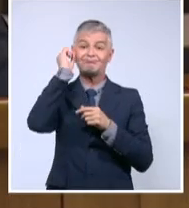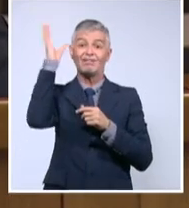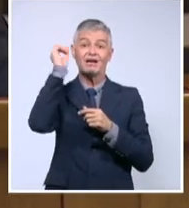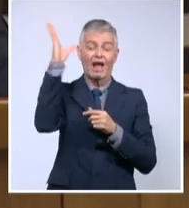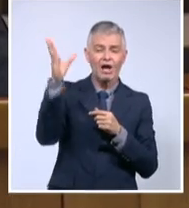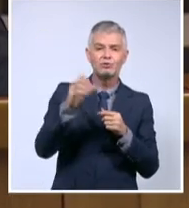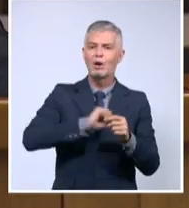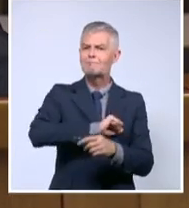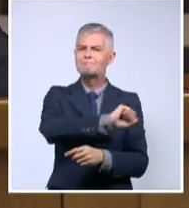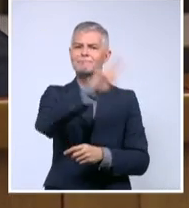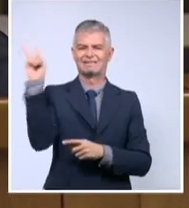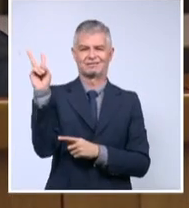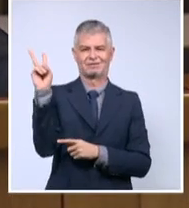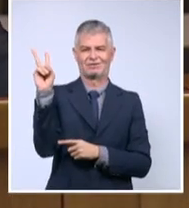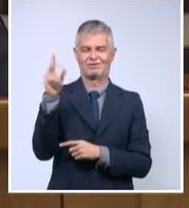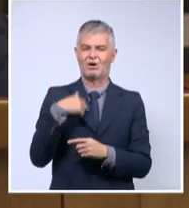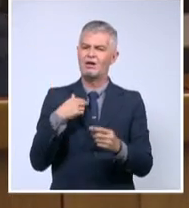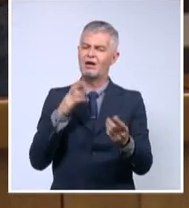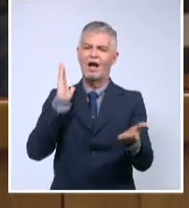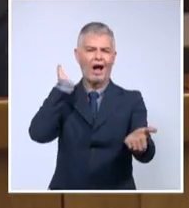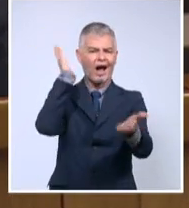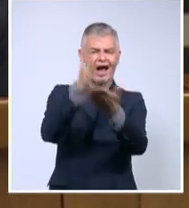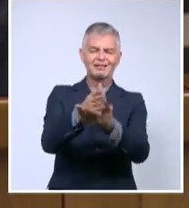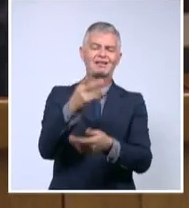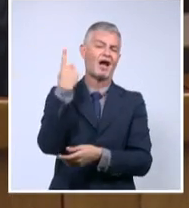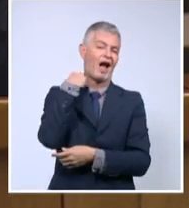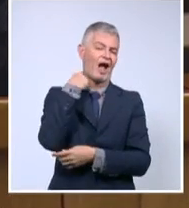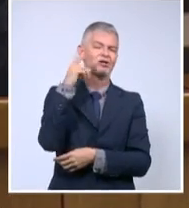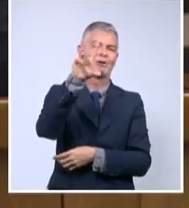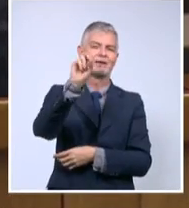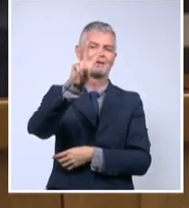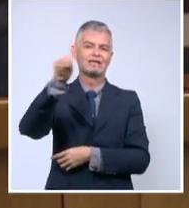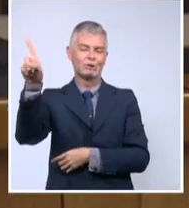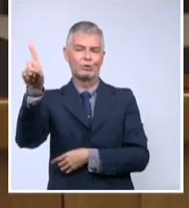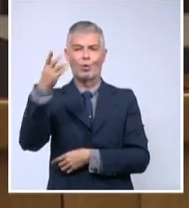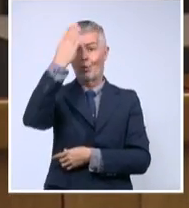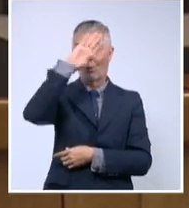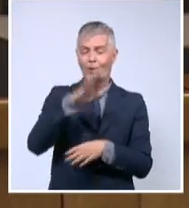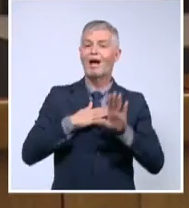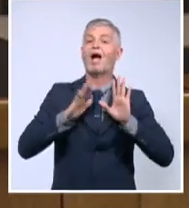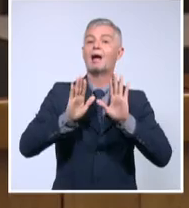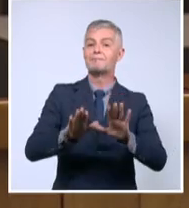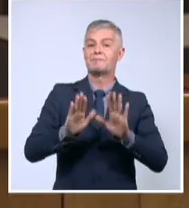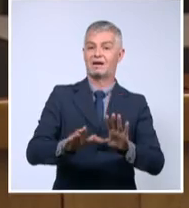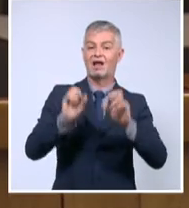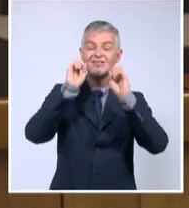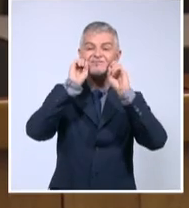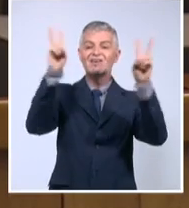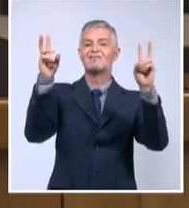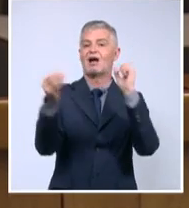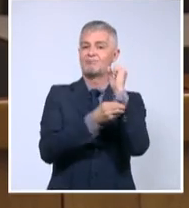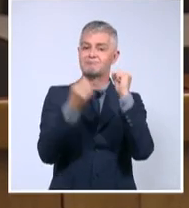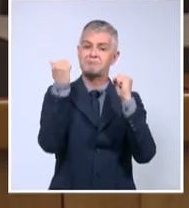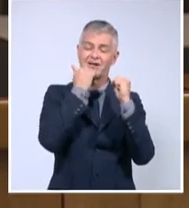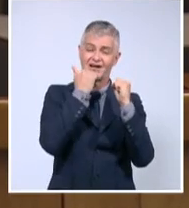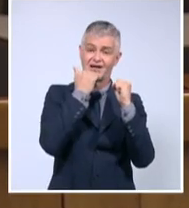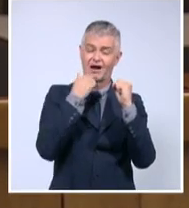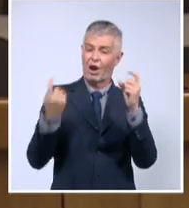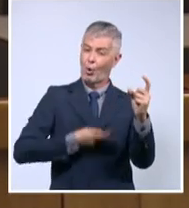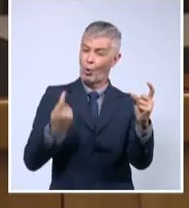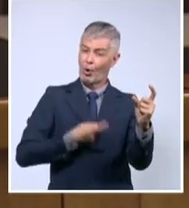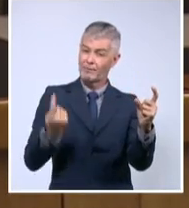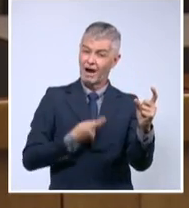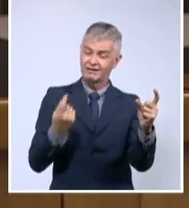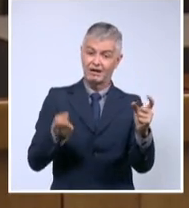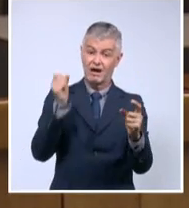y venciendo. Adelante 2021. Cuba te espera, viva y fortalecida en los combates del año